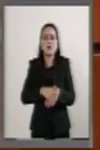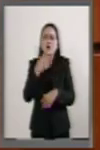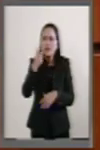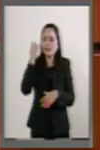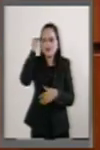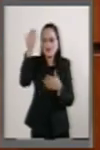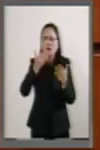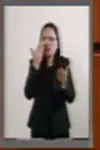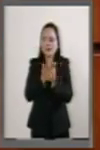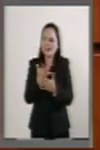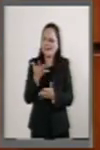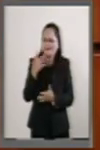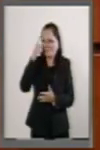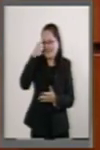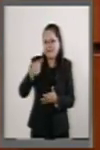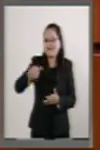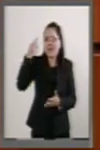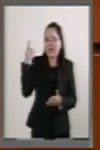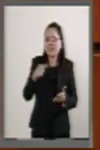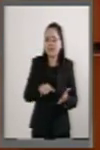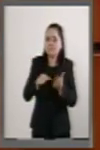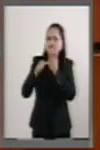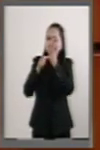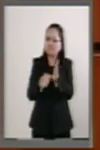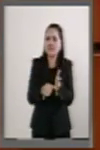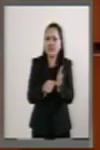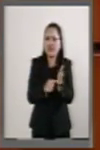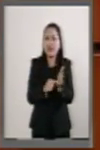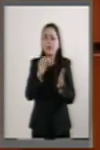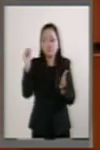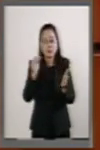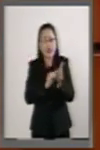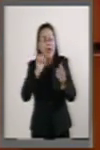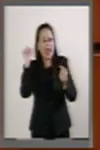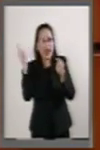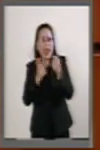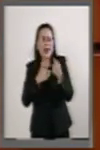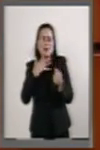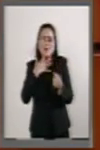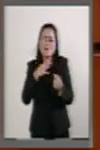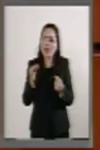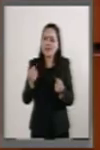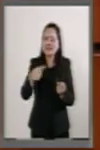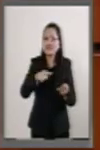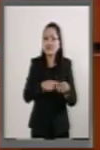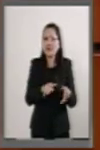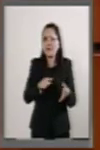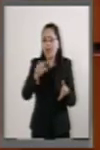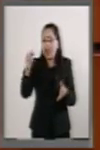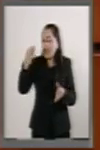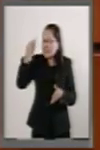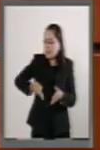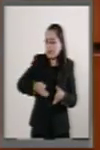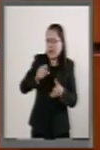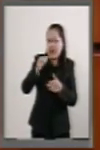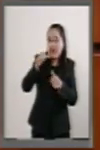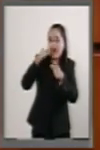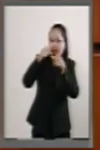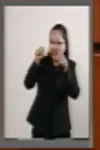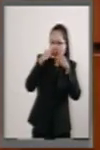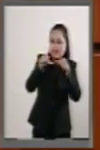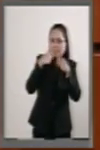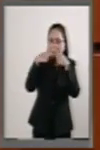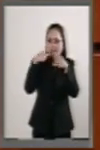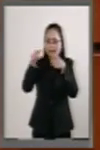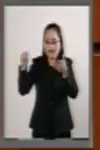sencilla. Busca remediar algo tan simple como aceptar estas grafías distintas en el registro